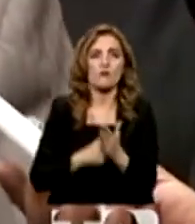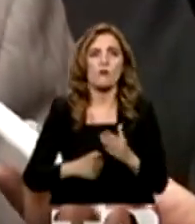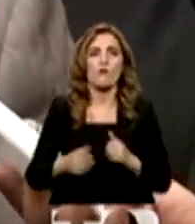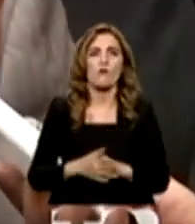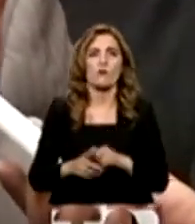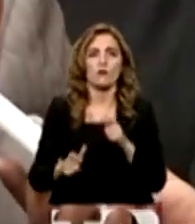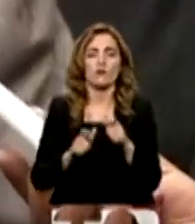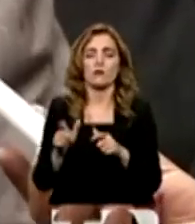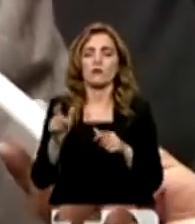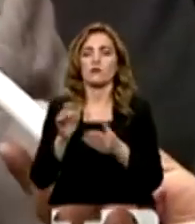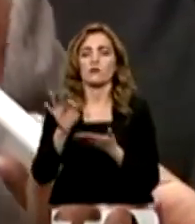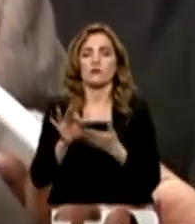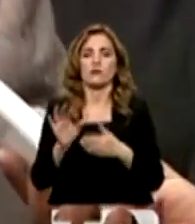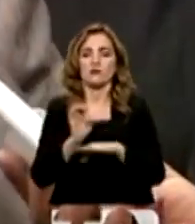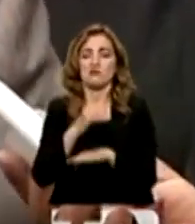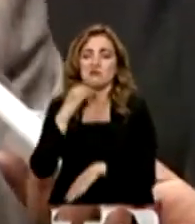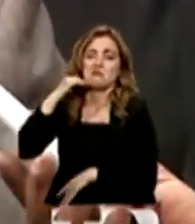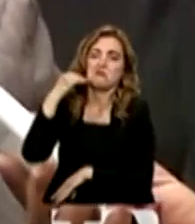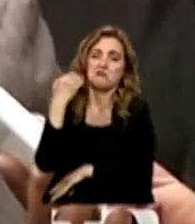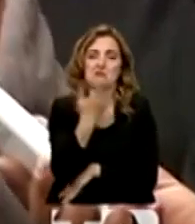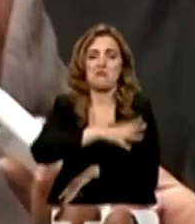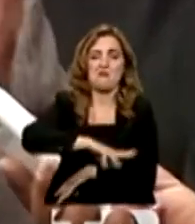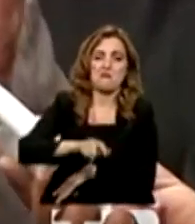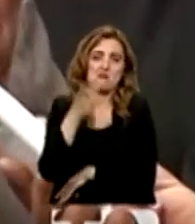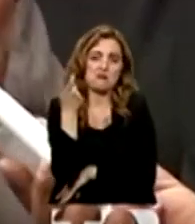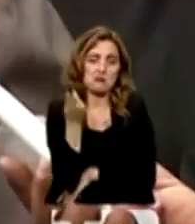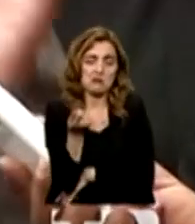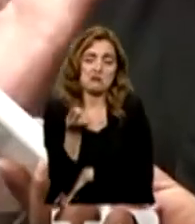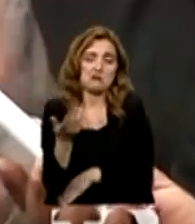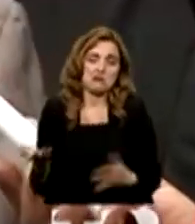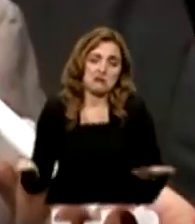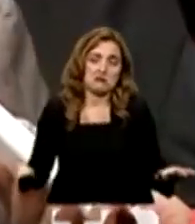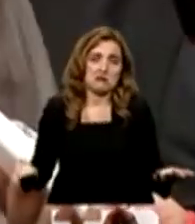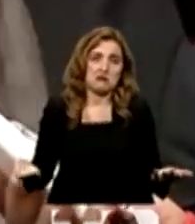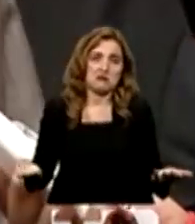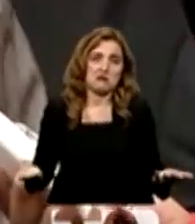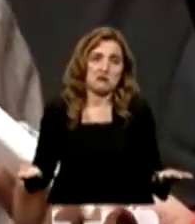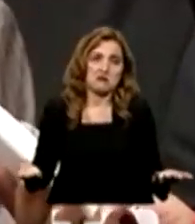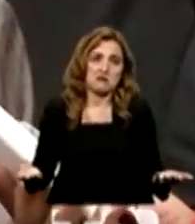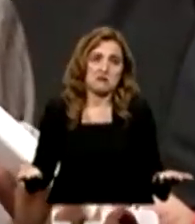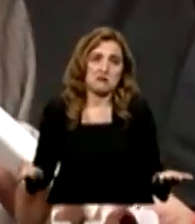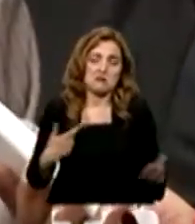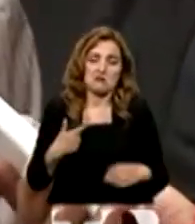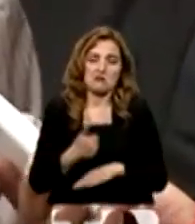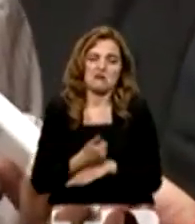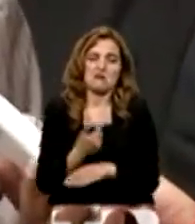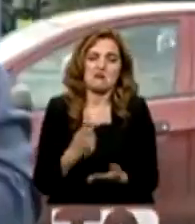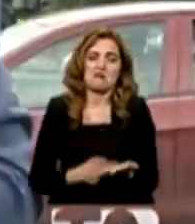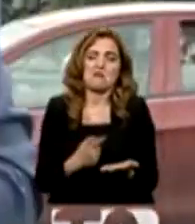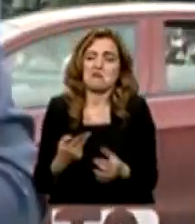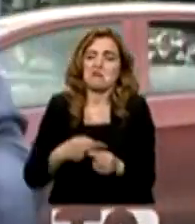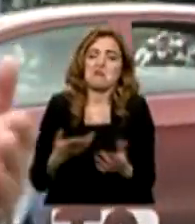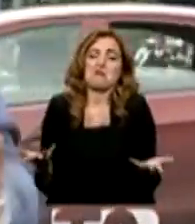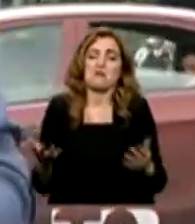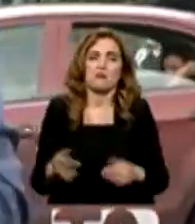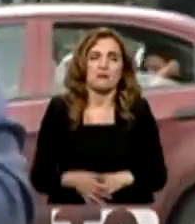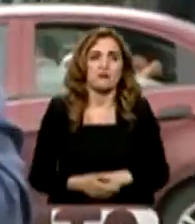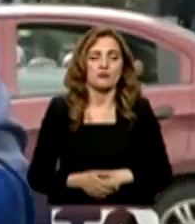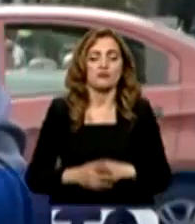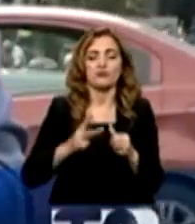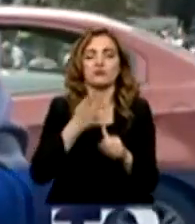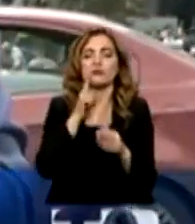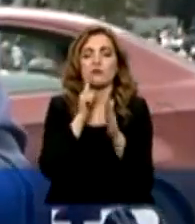pueblo ecuatoriano no le importa que le roben su dinero, entonces ¿para qué estamos las autoridades? Esta es la